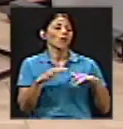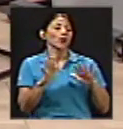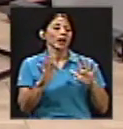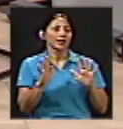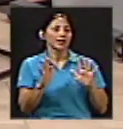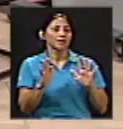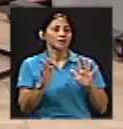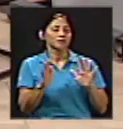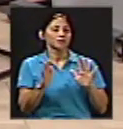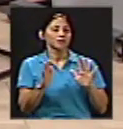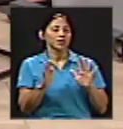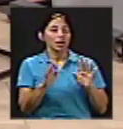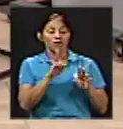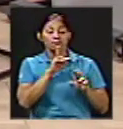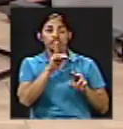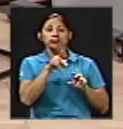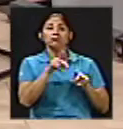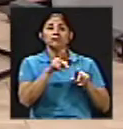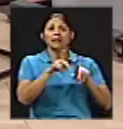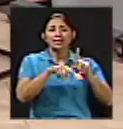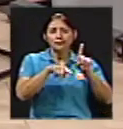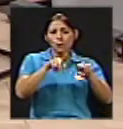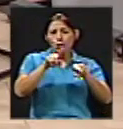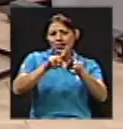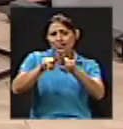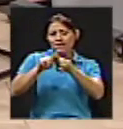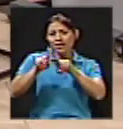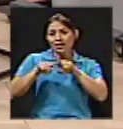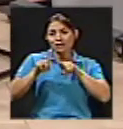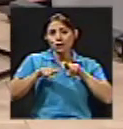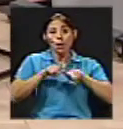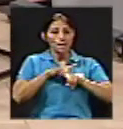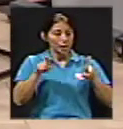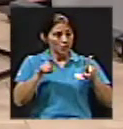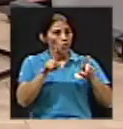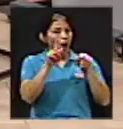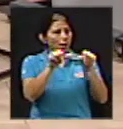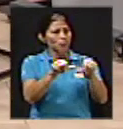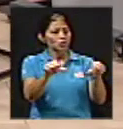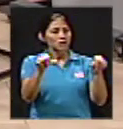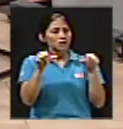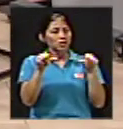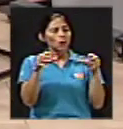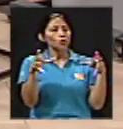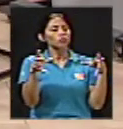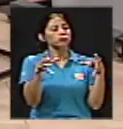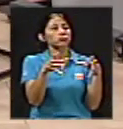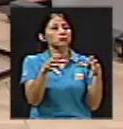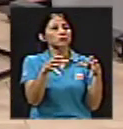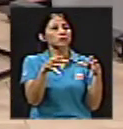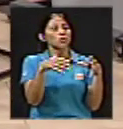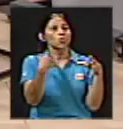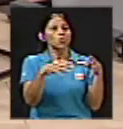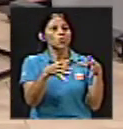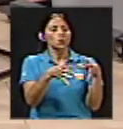aunque es muy diverso, hay un sector importante asociado con,